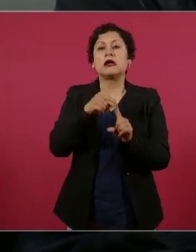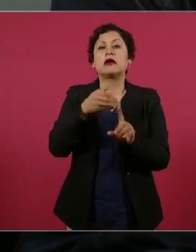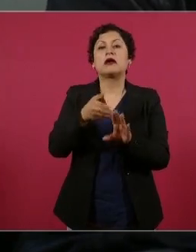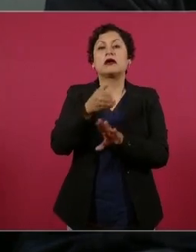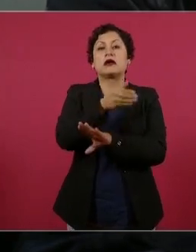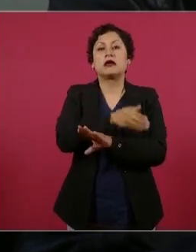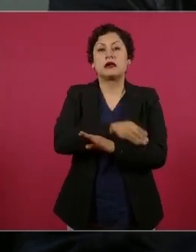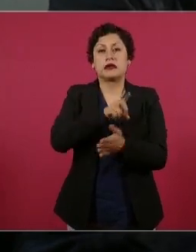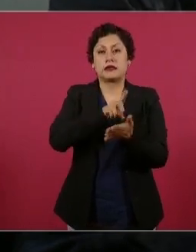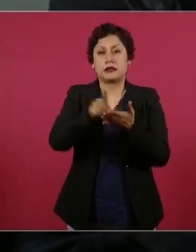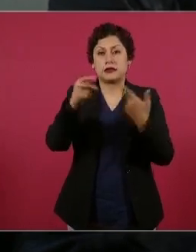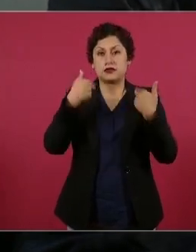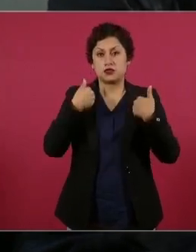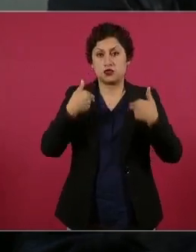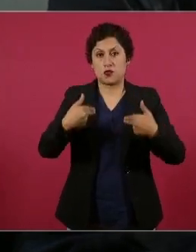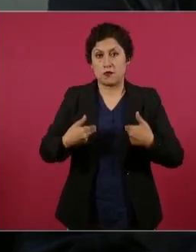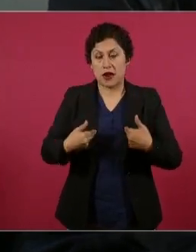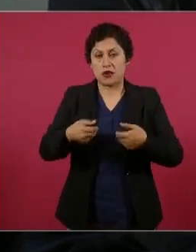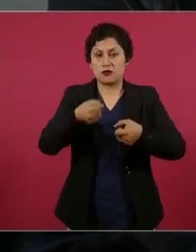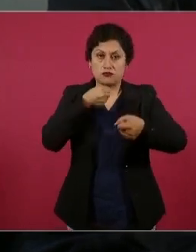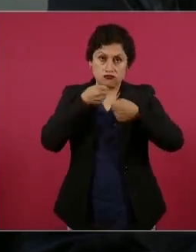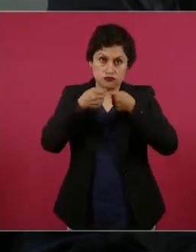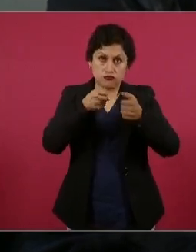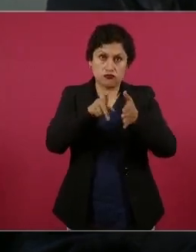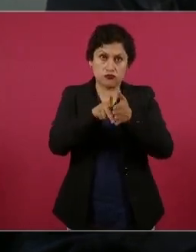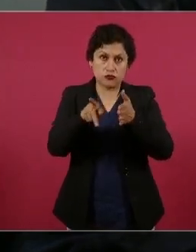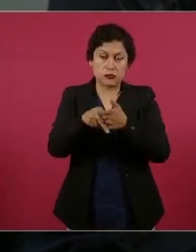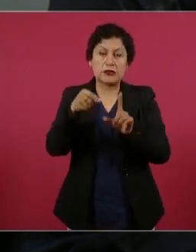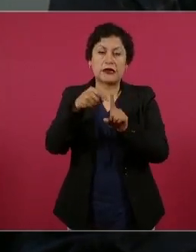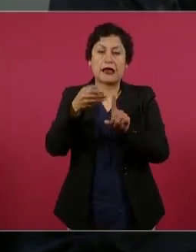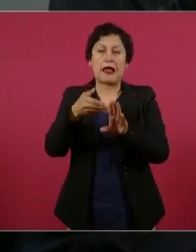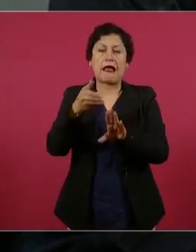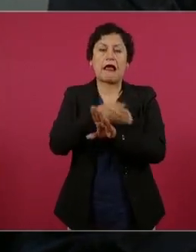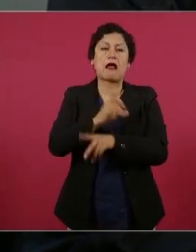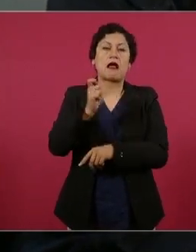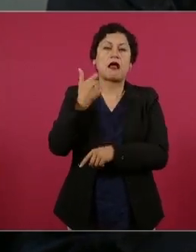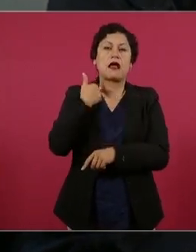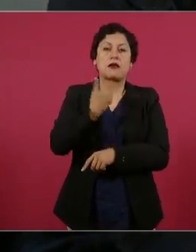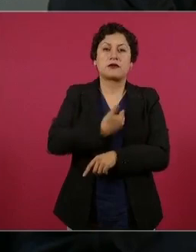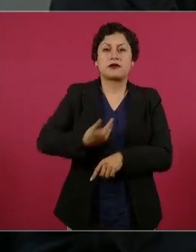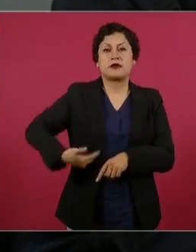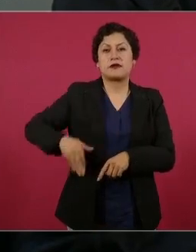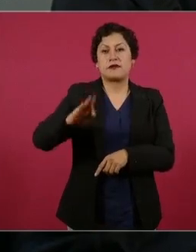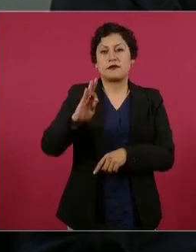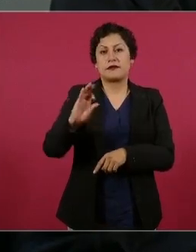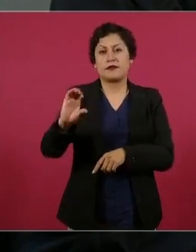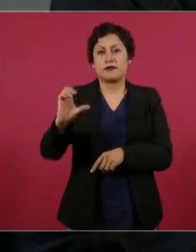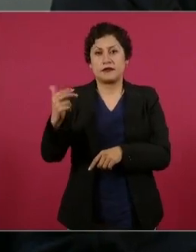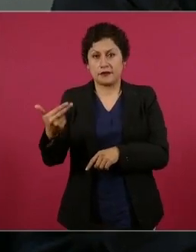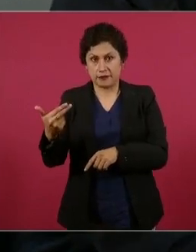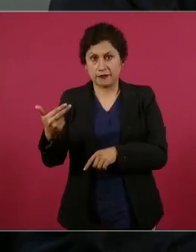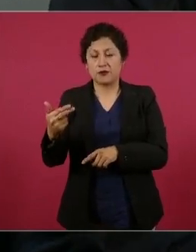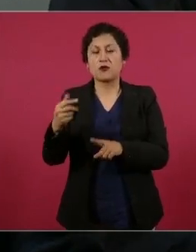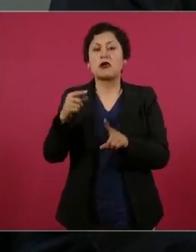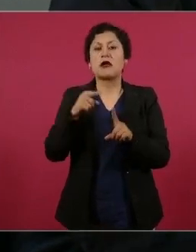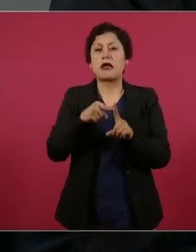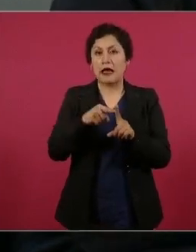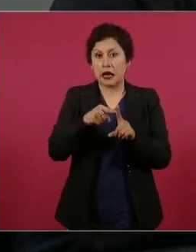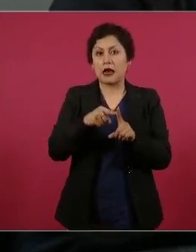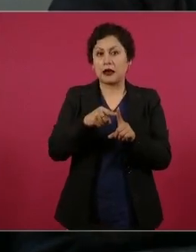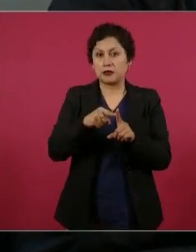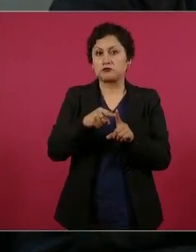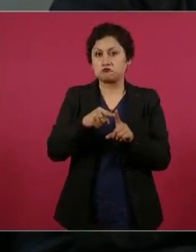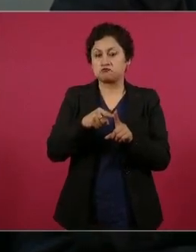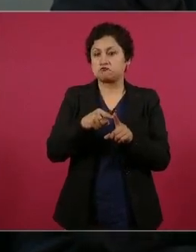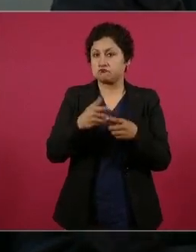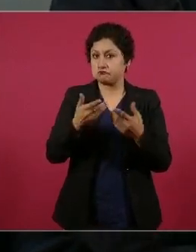de Derechos Humanos en la administración de Felipe Calderón. Ahí él denuncia, él dice que